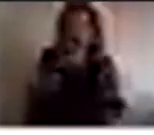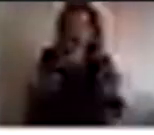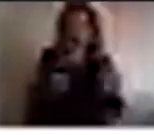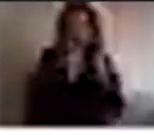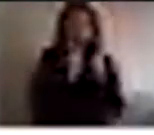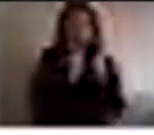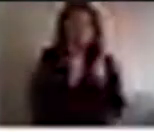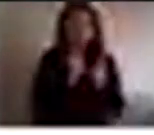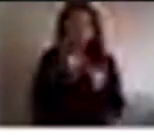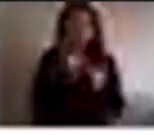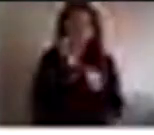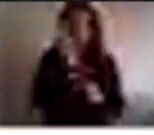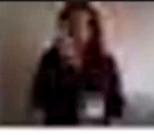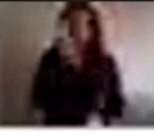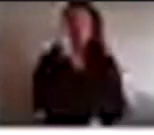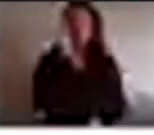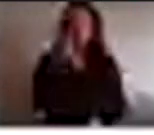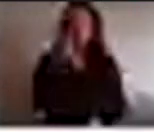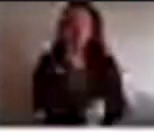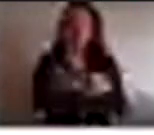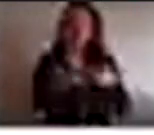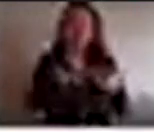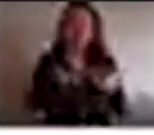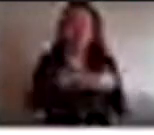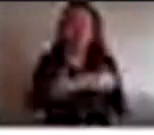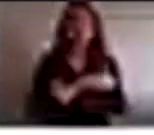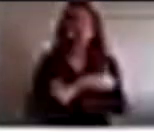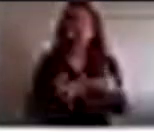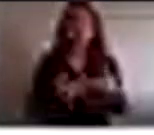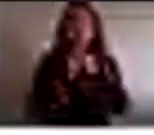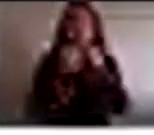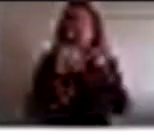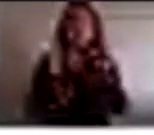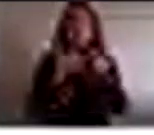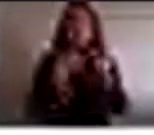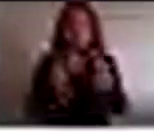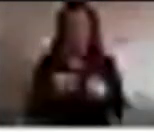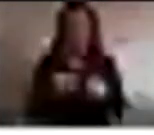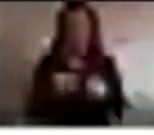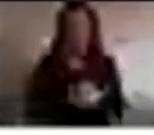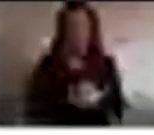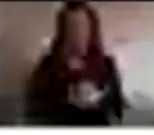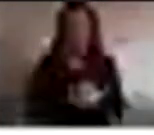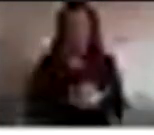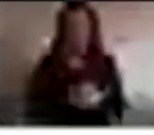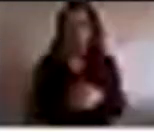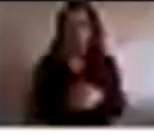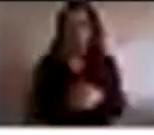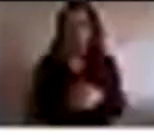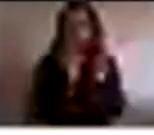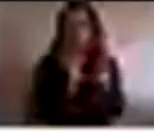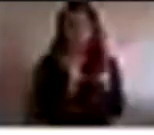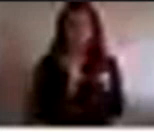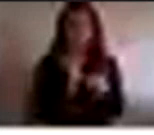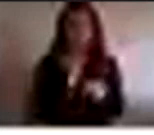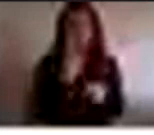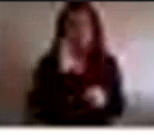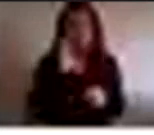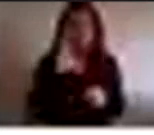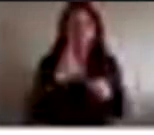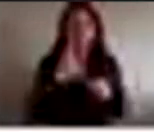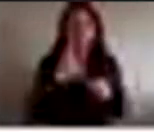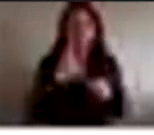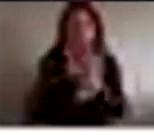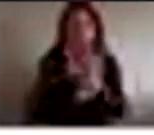efecto absolutamente natural que a lo mejor ni siquiera va a necesitar ser regulado. Y ahí es donde en el fondo me agarro,